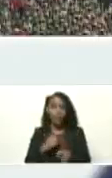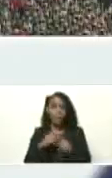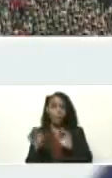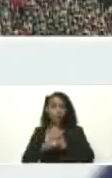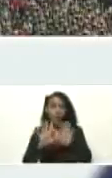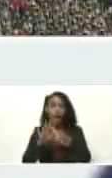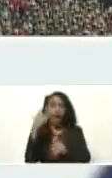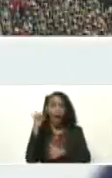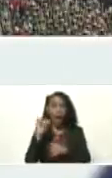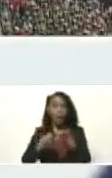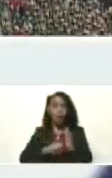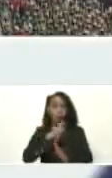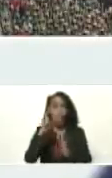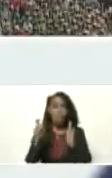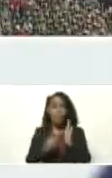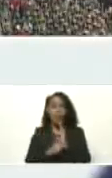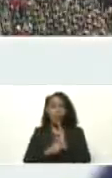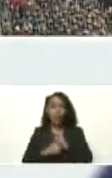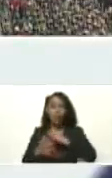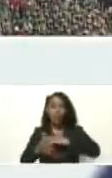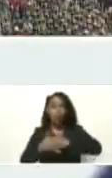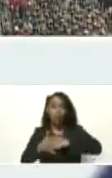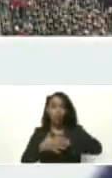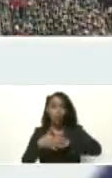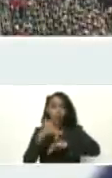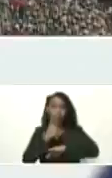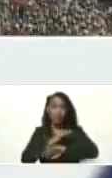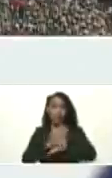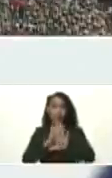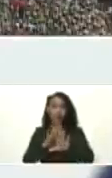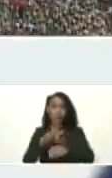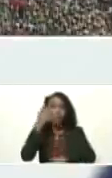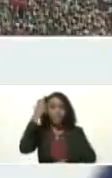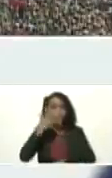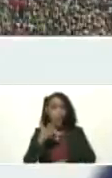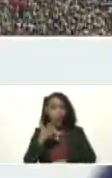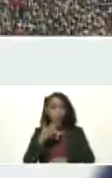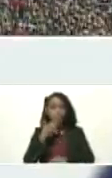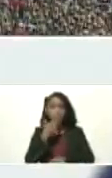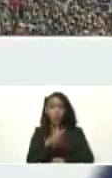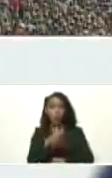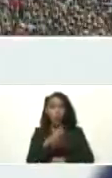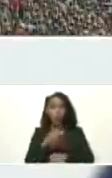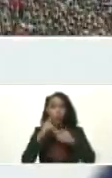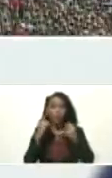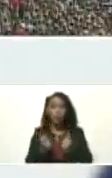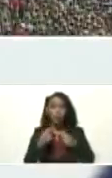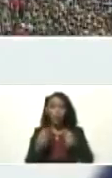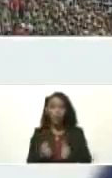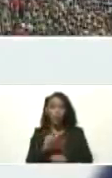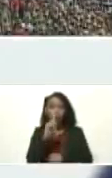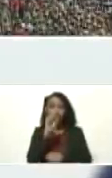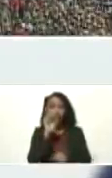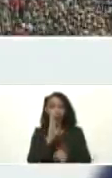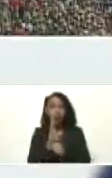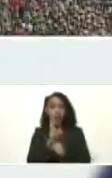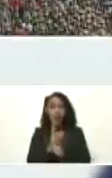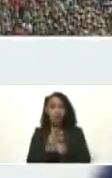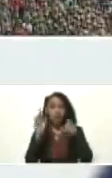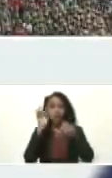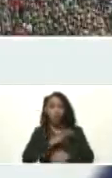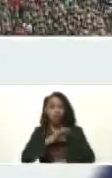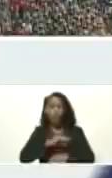las condiciones tecnológicas, tenemos los hierros, porque pronto vamos a activar una red social